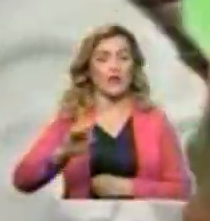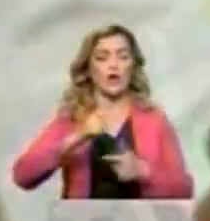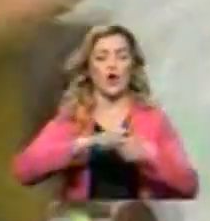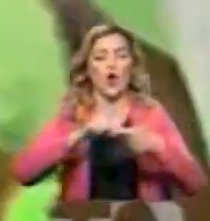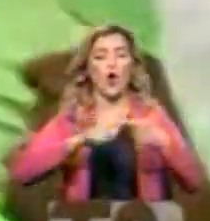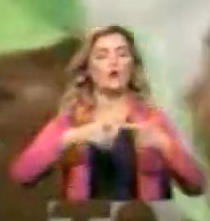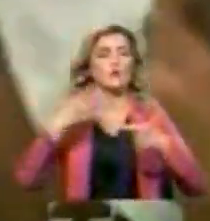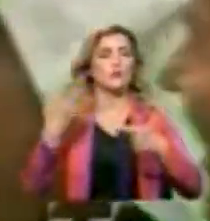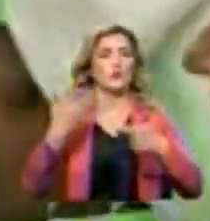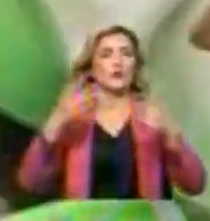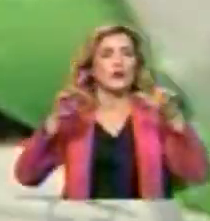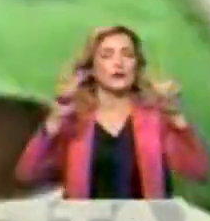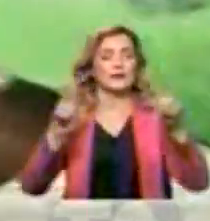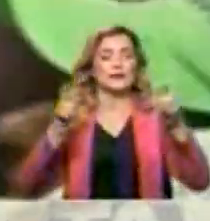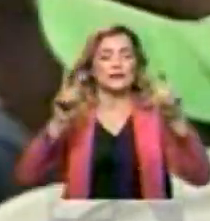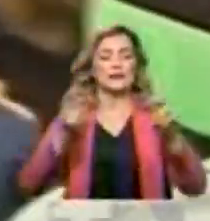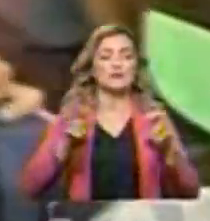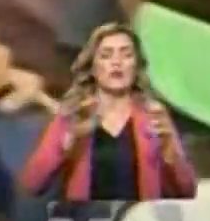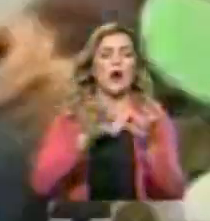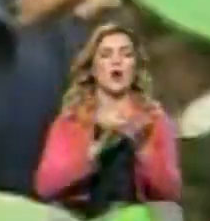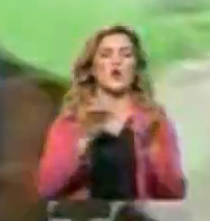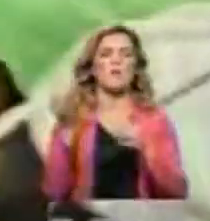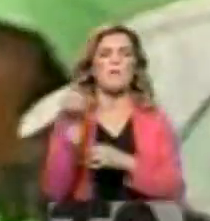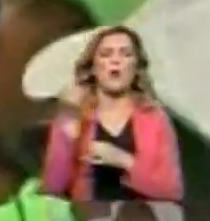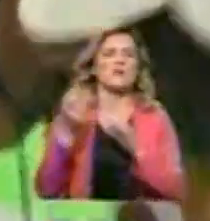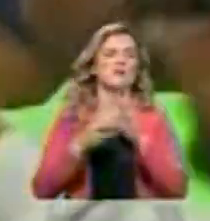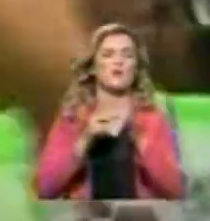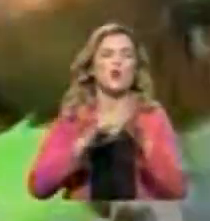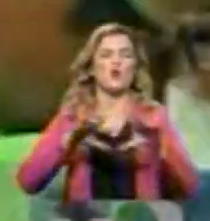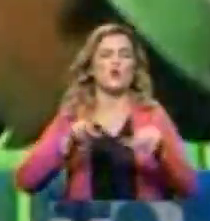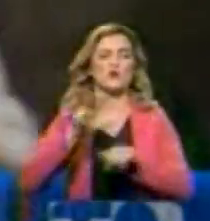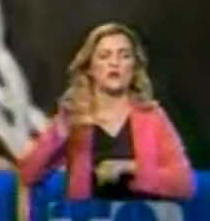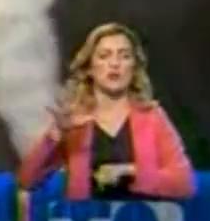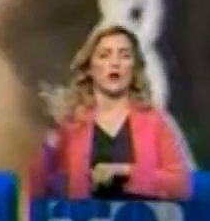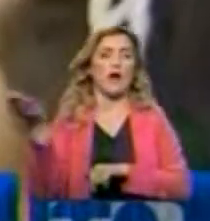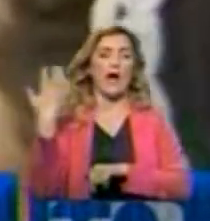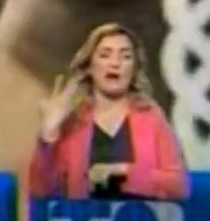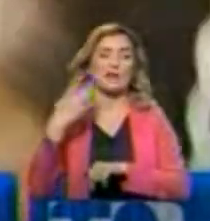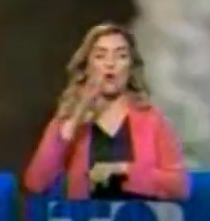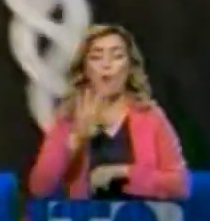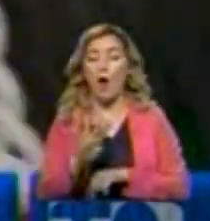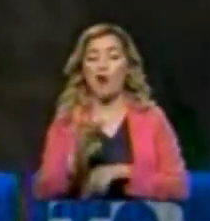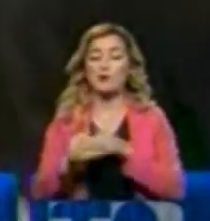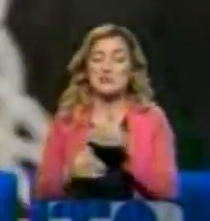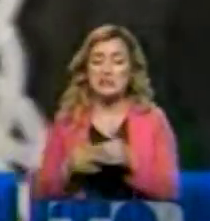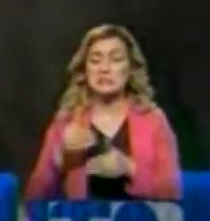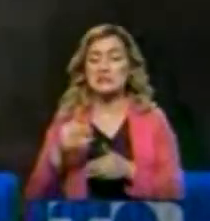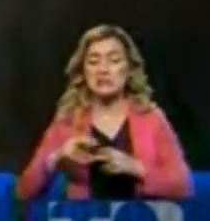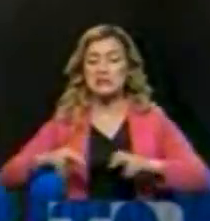el ex vicepresidente tiene otras 4 investigaciones reservadas que avanzan. Las sentencias en esos